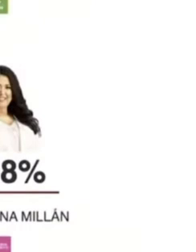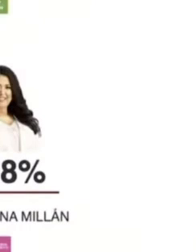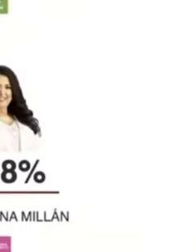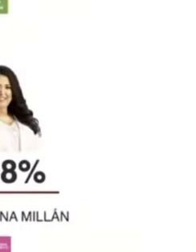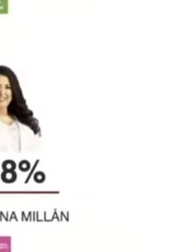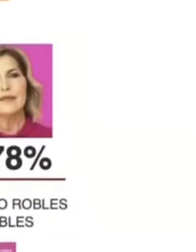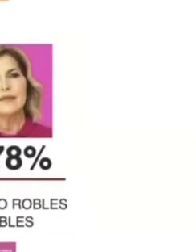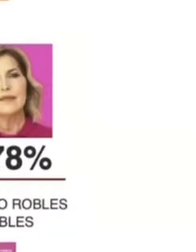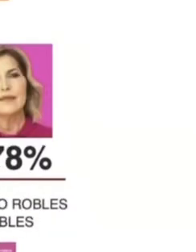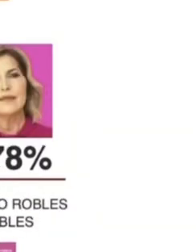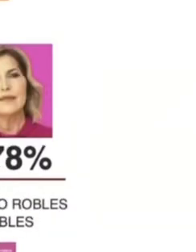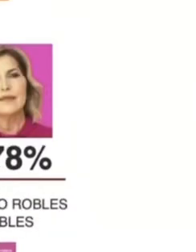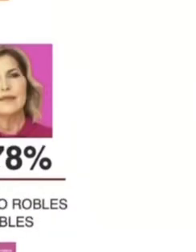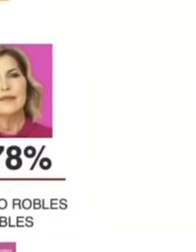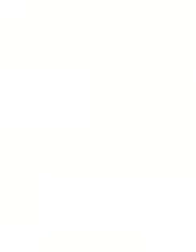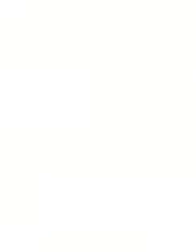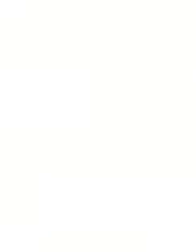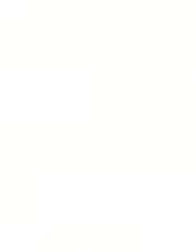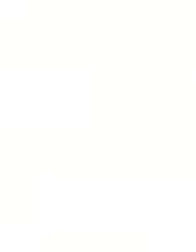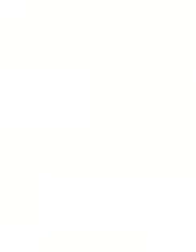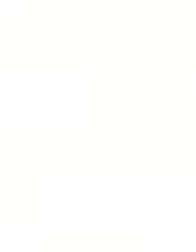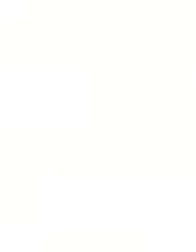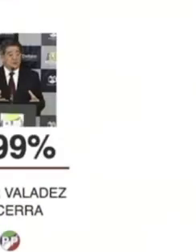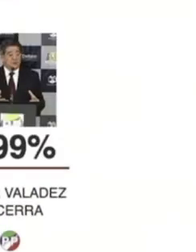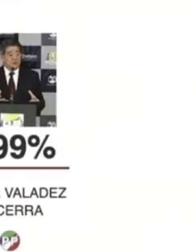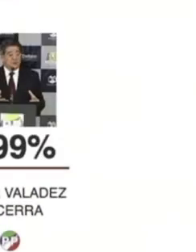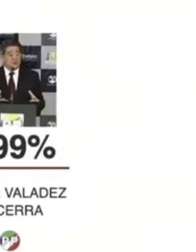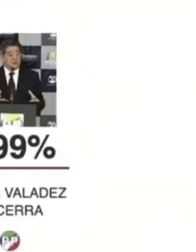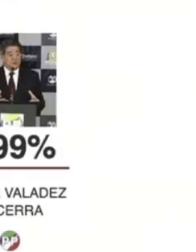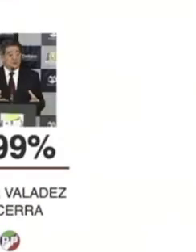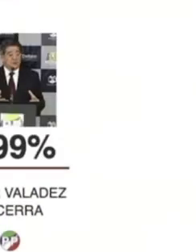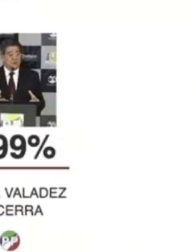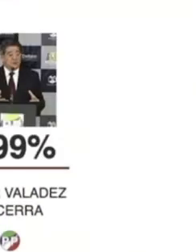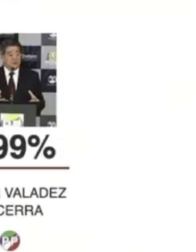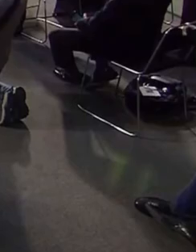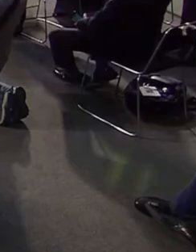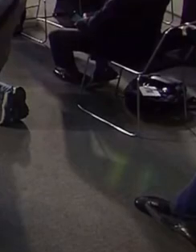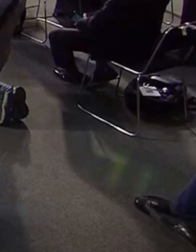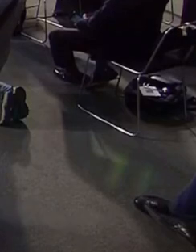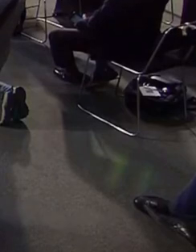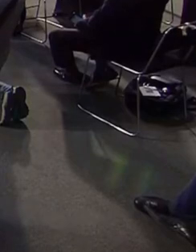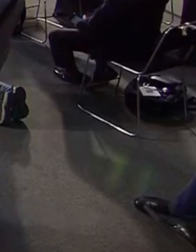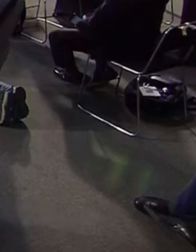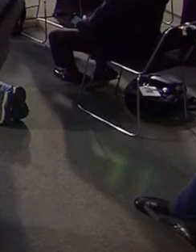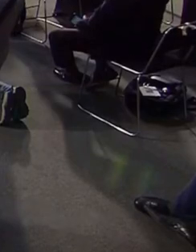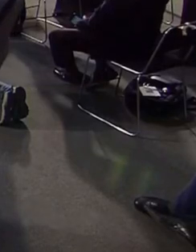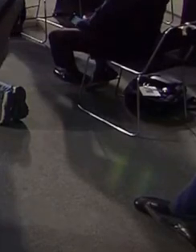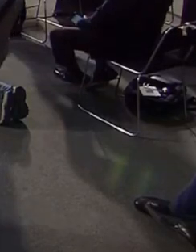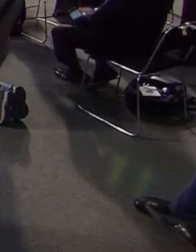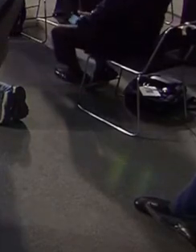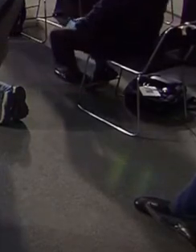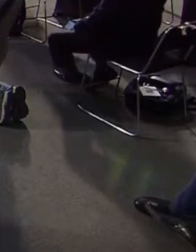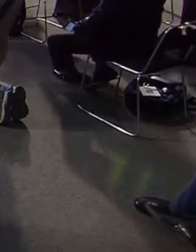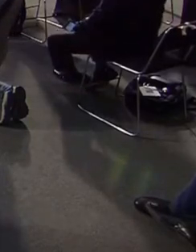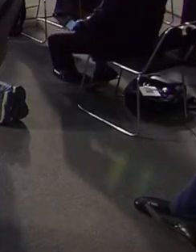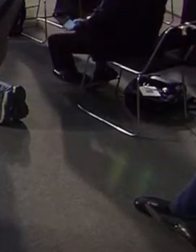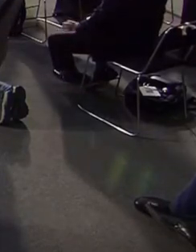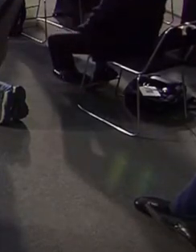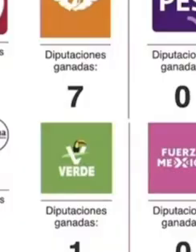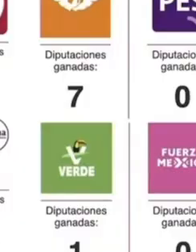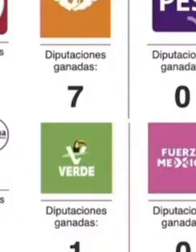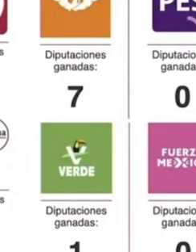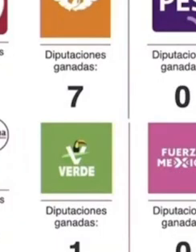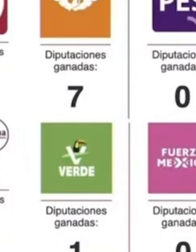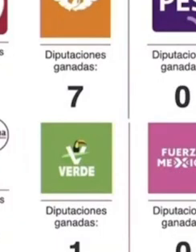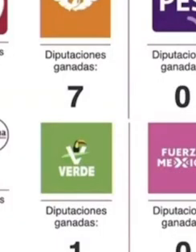Este es Sinaloa. Este es Sonora. Este es Tlaxcala. Este es Zacatecas. Pero, regresando al tema de la